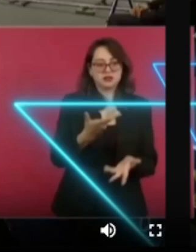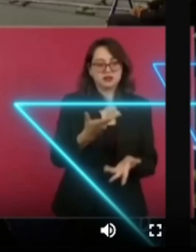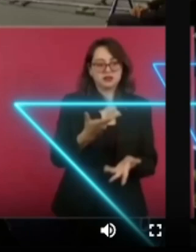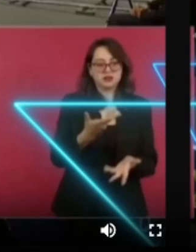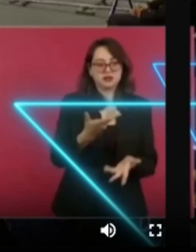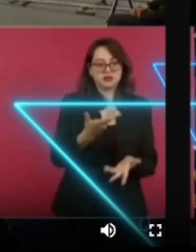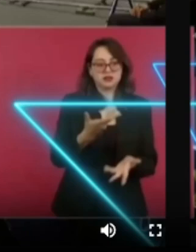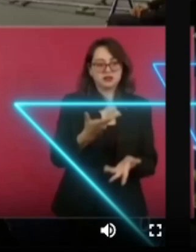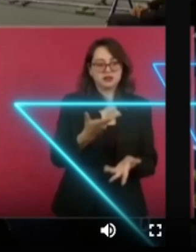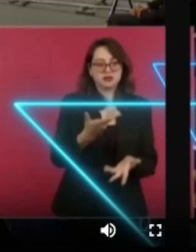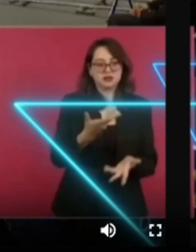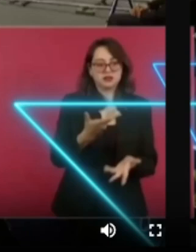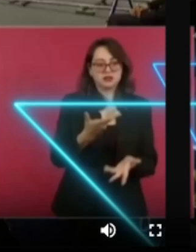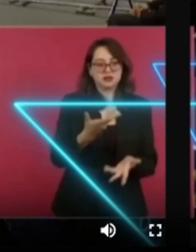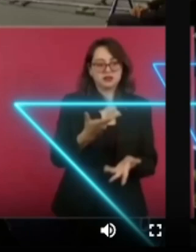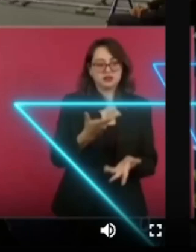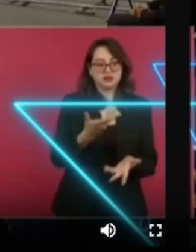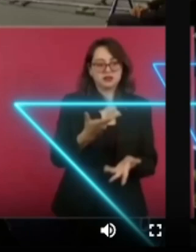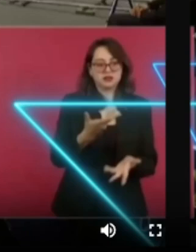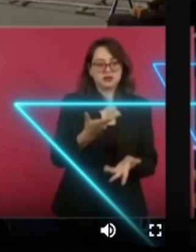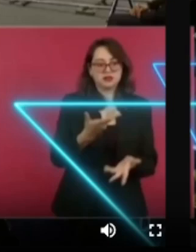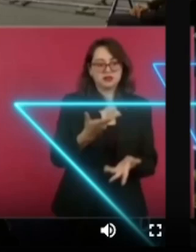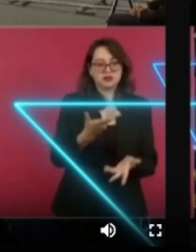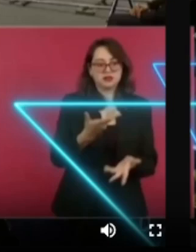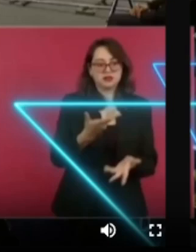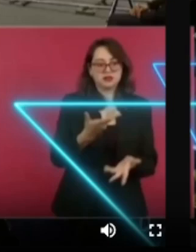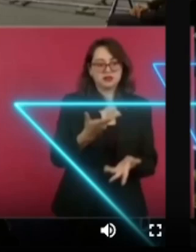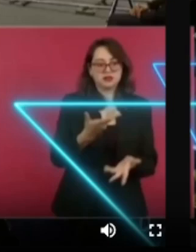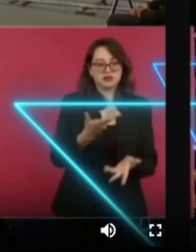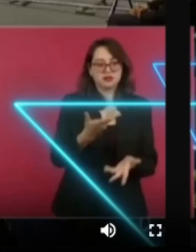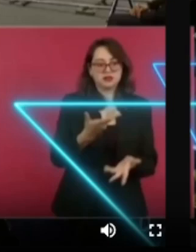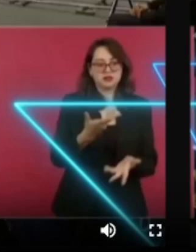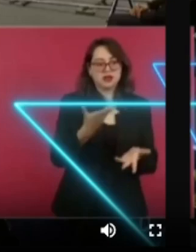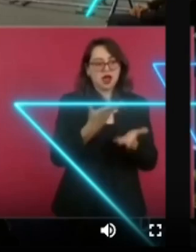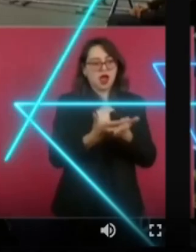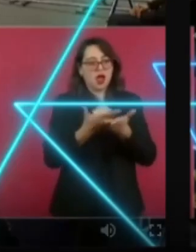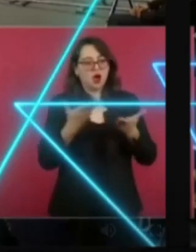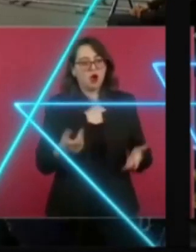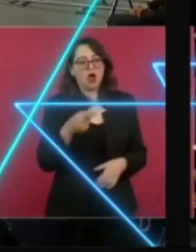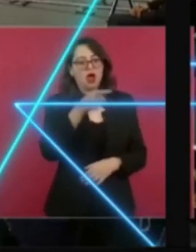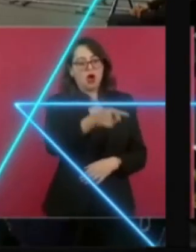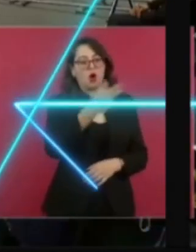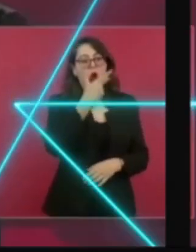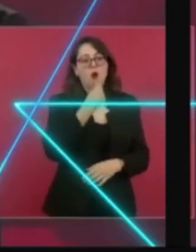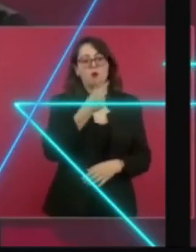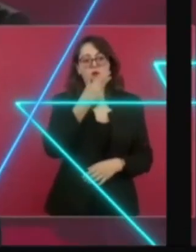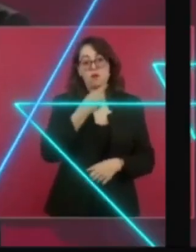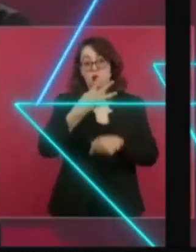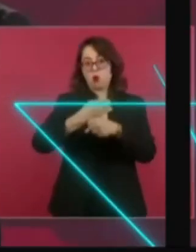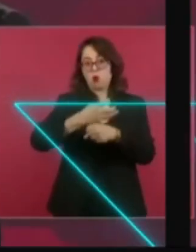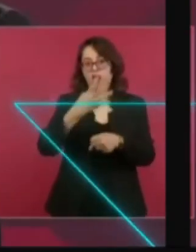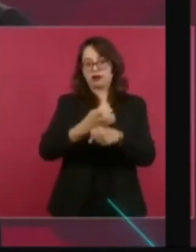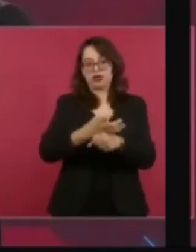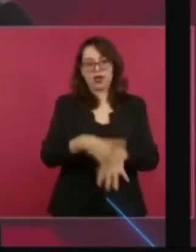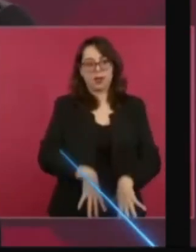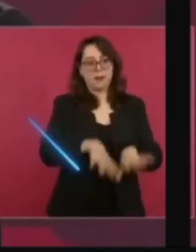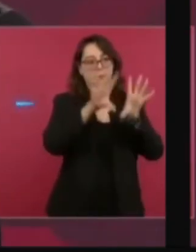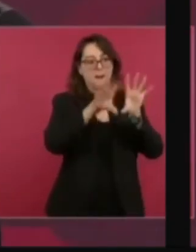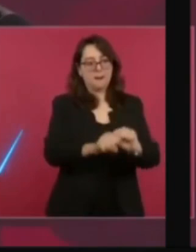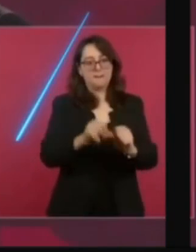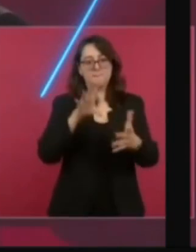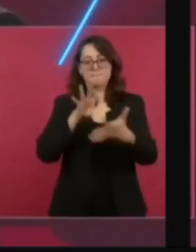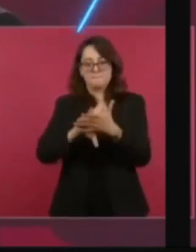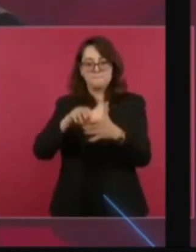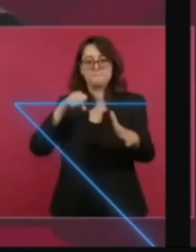bonito y como no con mucho gusto Nosotros también lo vamos a explicar yo creo que lo están